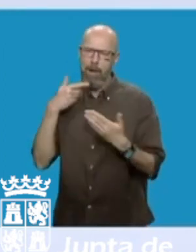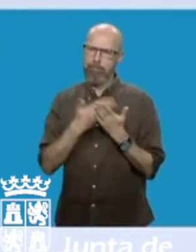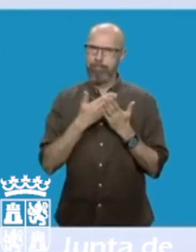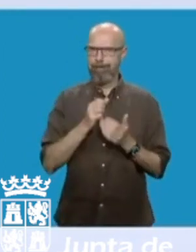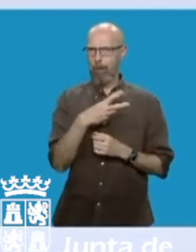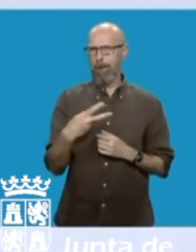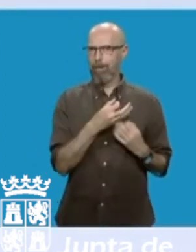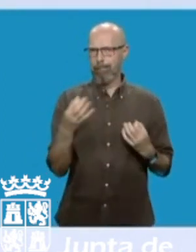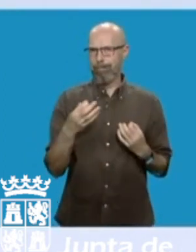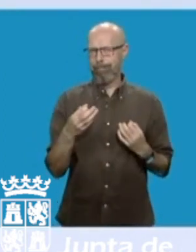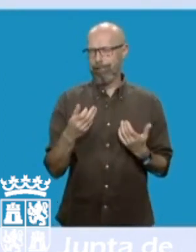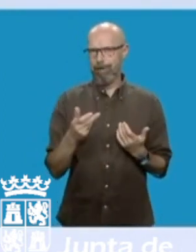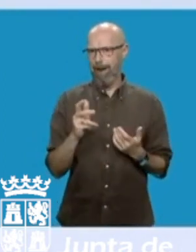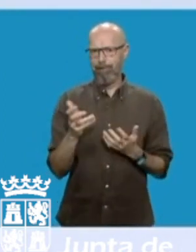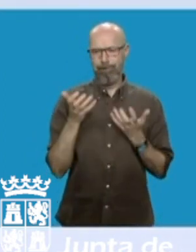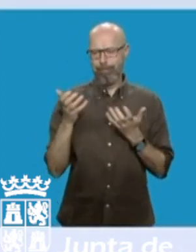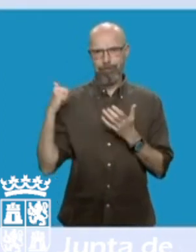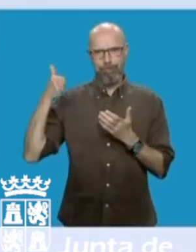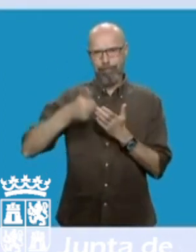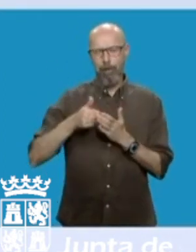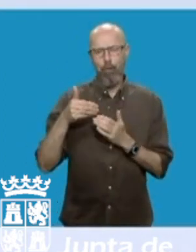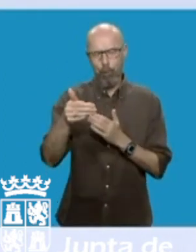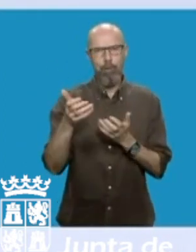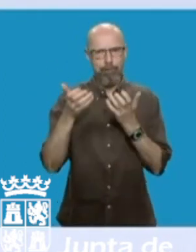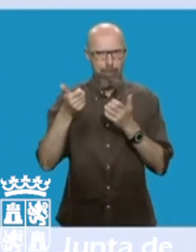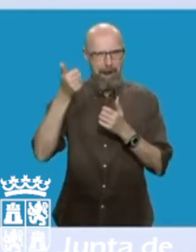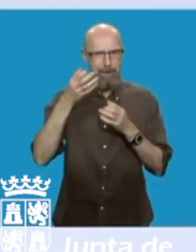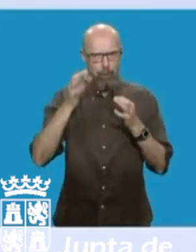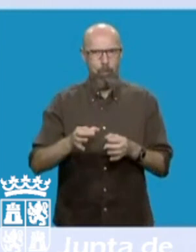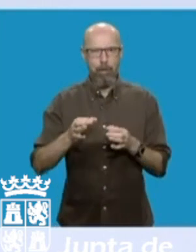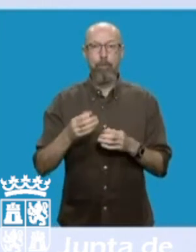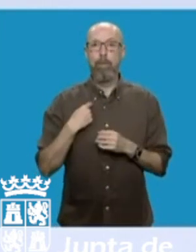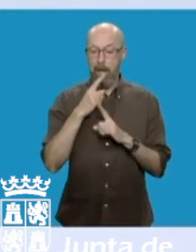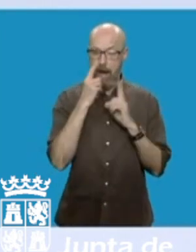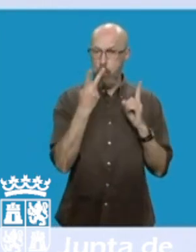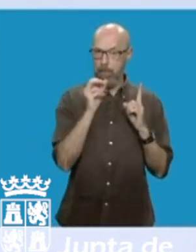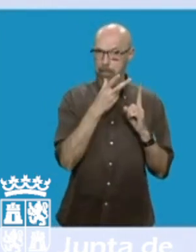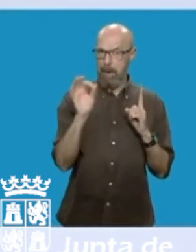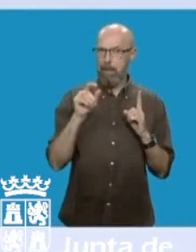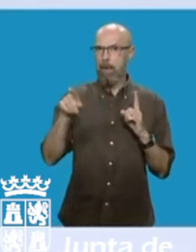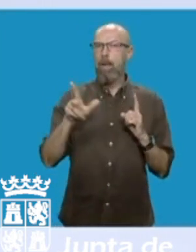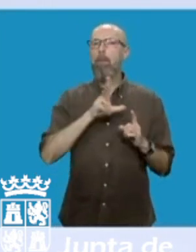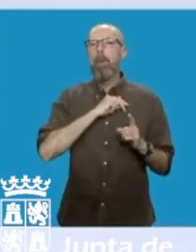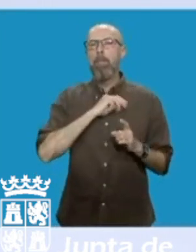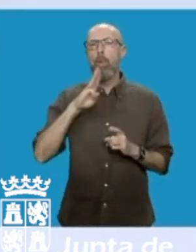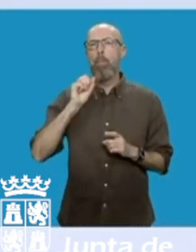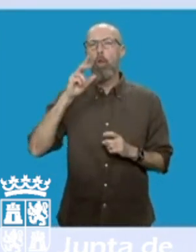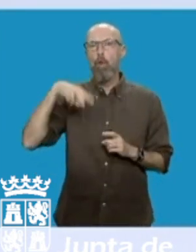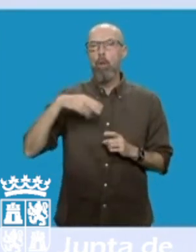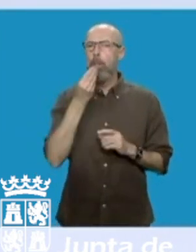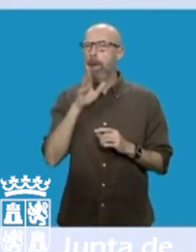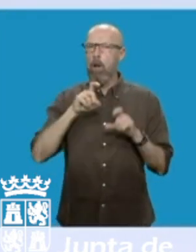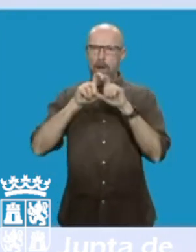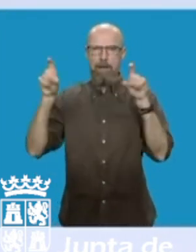todos estos títulos y los que están seguro por llegar. Por su gran 2020, es, por supuesto, merecedor del premio Podium a la mejor entidad